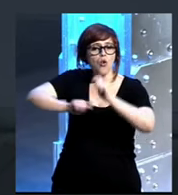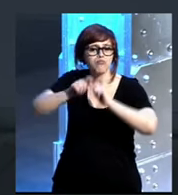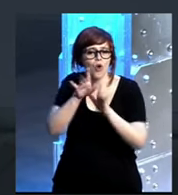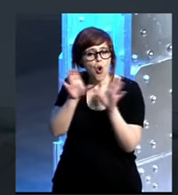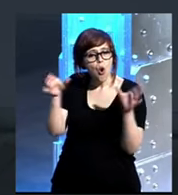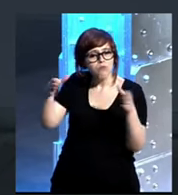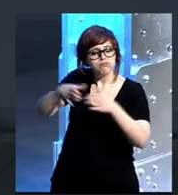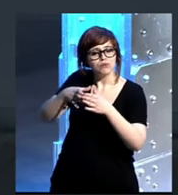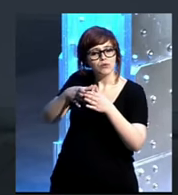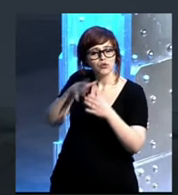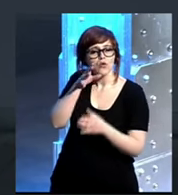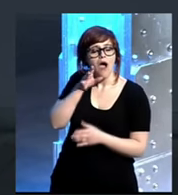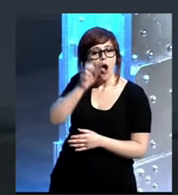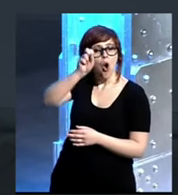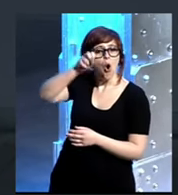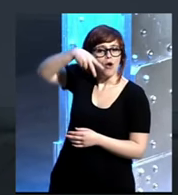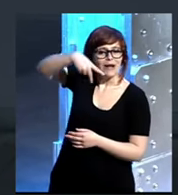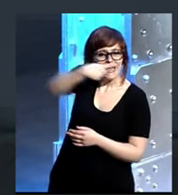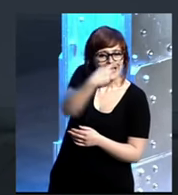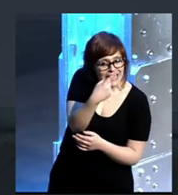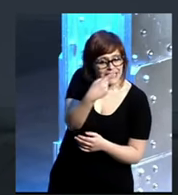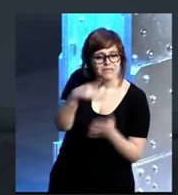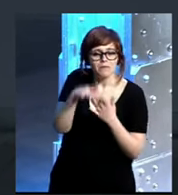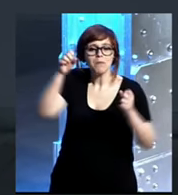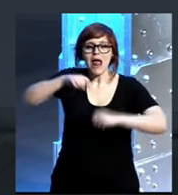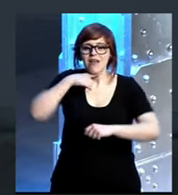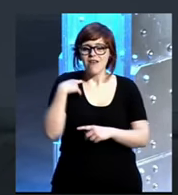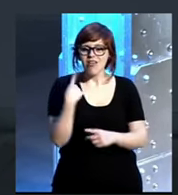lo que no soy es con ánimo de luto. Es decir, decía,